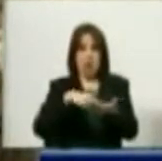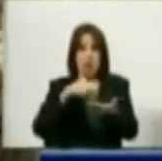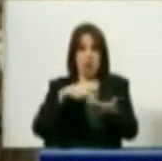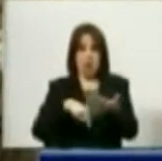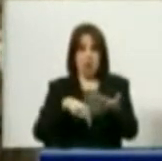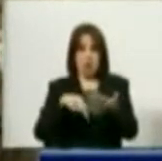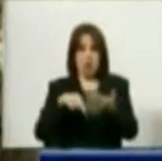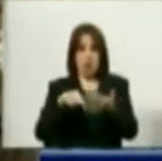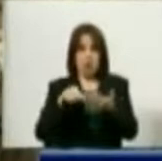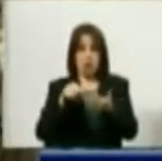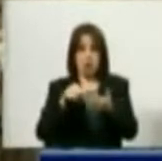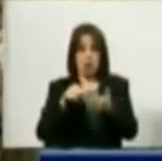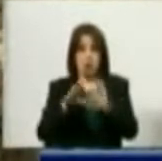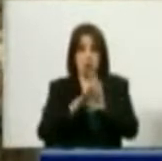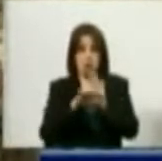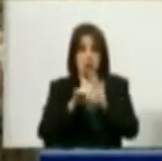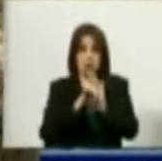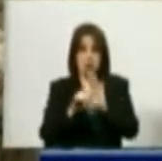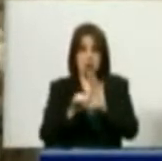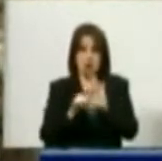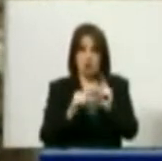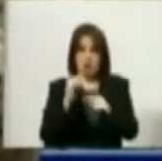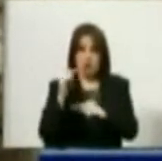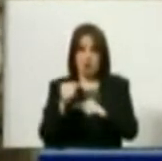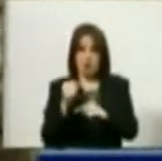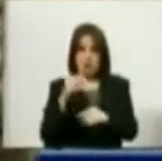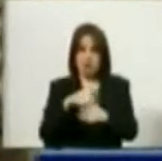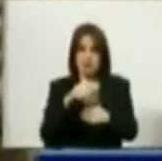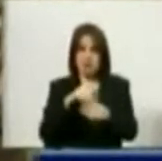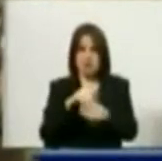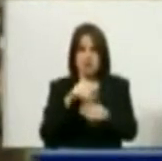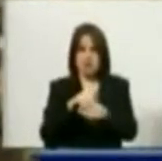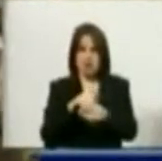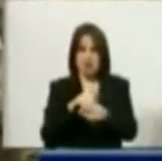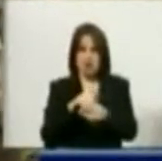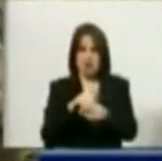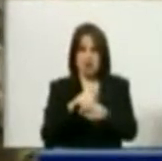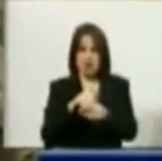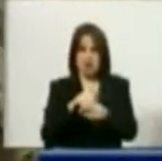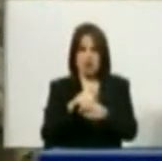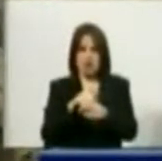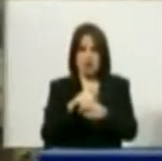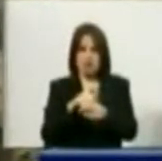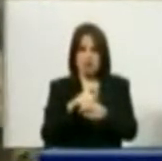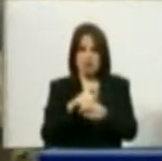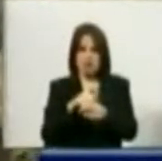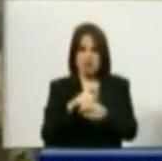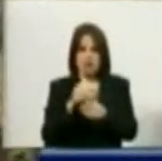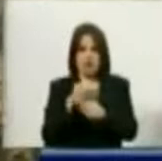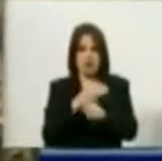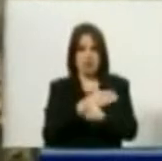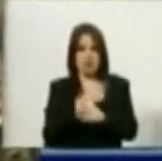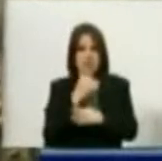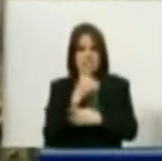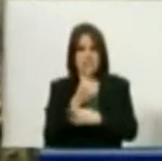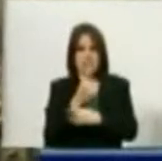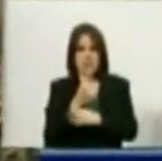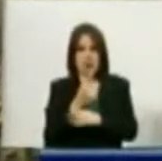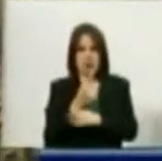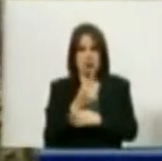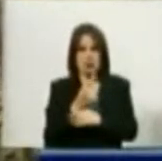decreto Constituyente después fueron al cne y el cne bueno pataleó el seno cómo se llama eso antes el